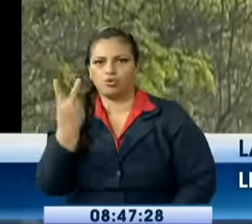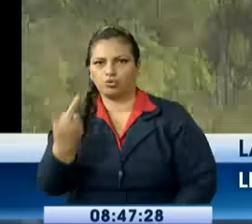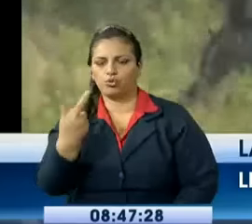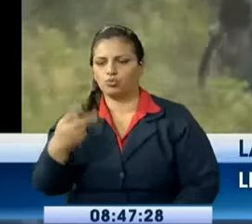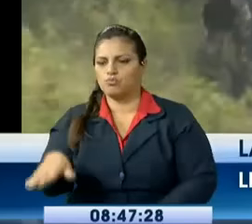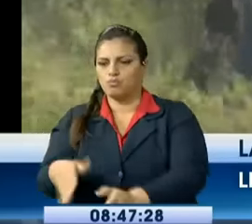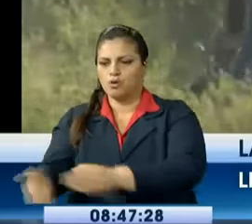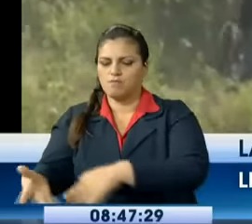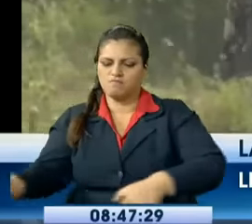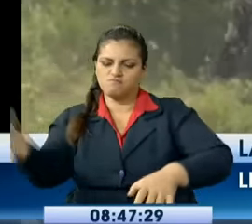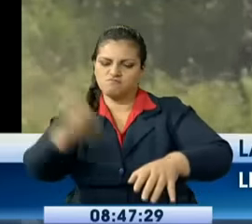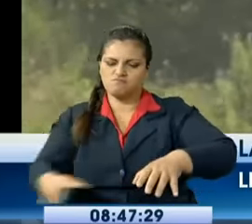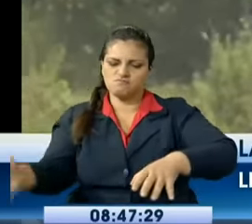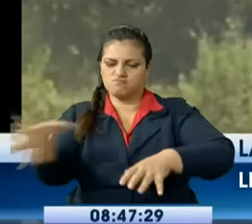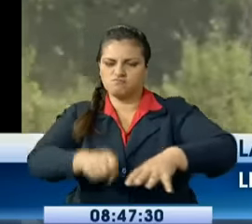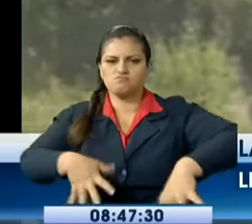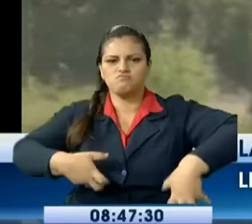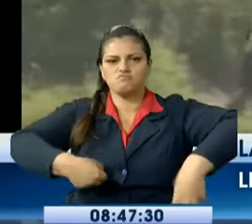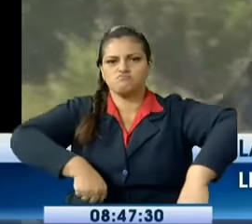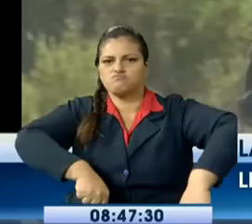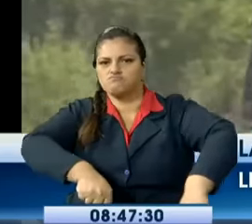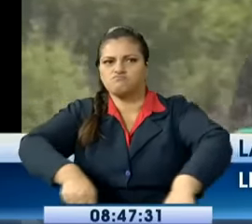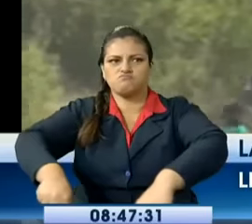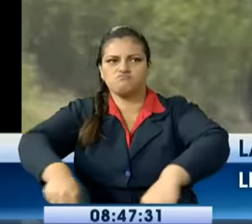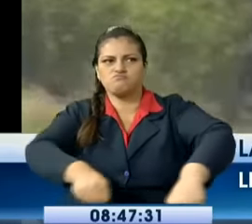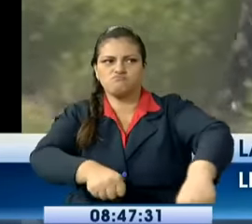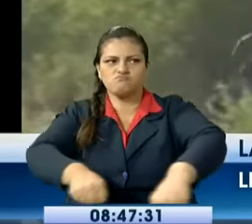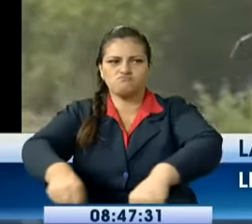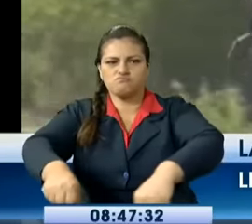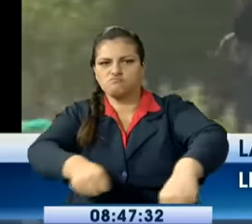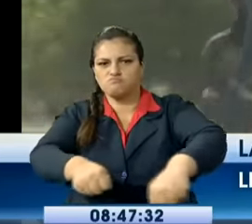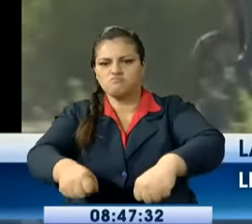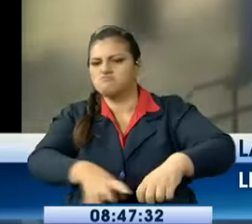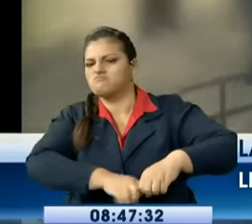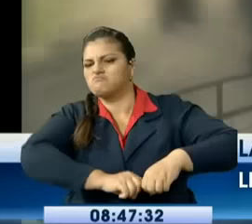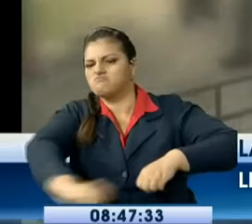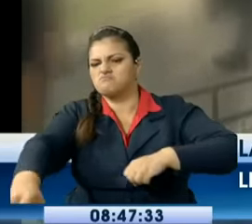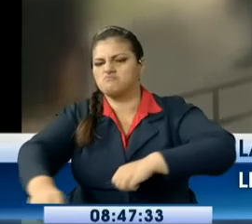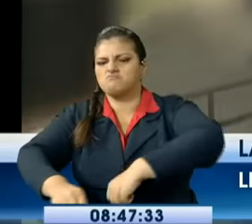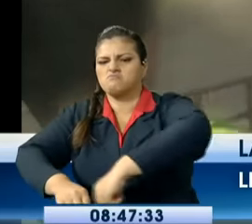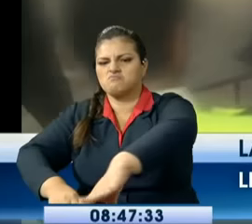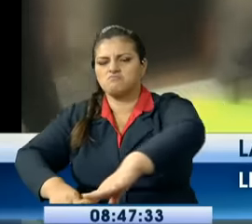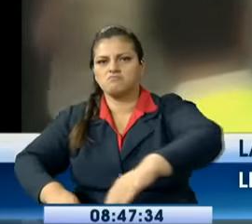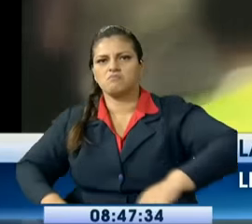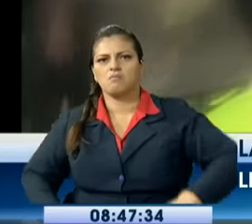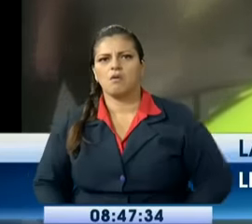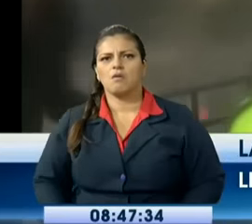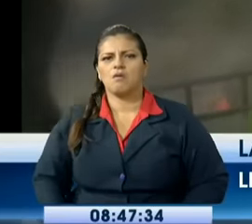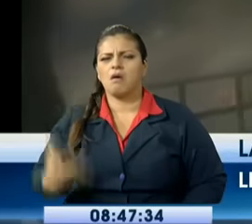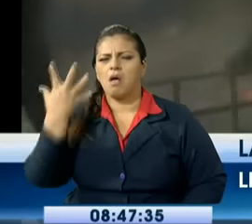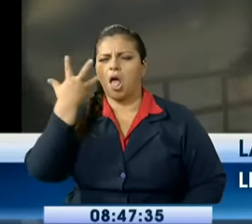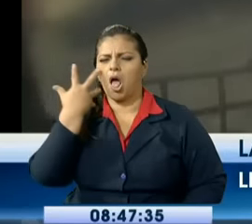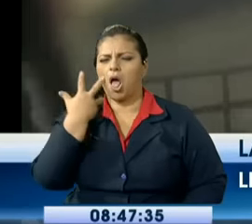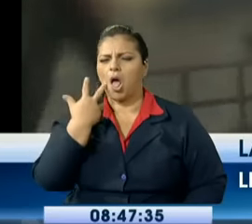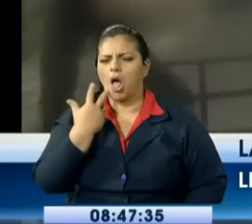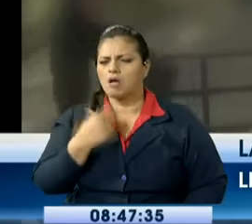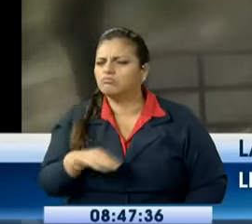dejó abandonados los cuerpos, los mismos que fueron encontrados después de varios días. Pasamos todo el sector